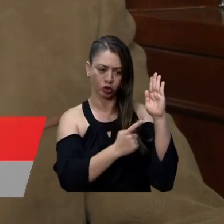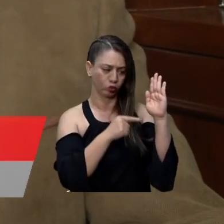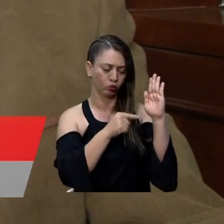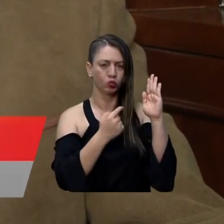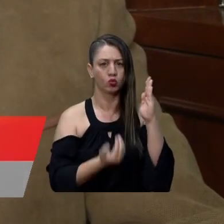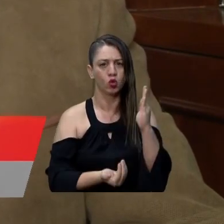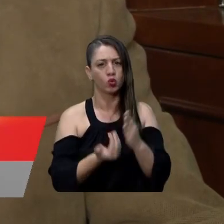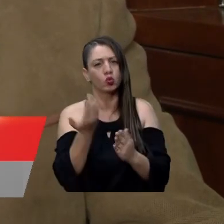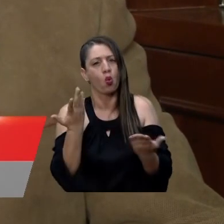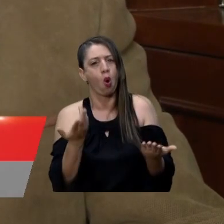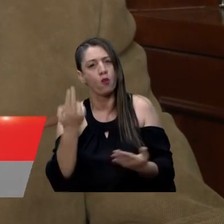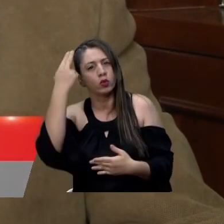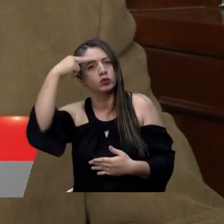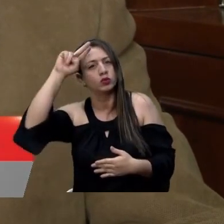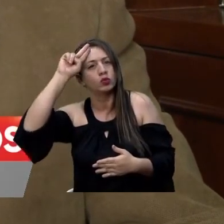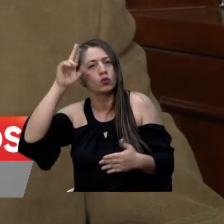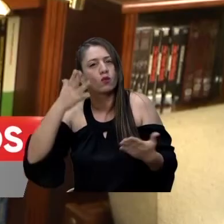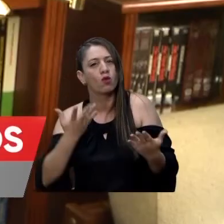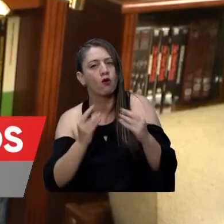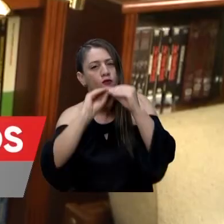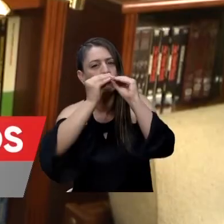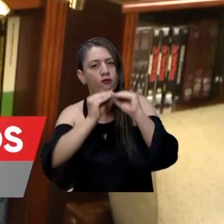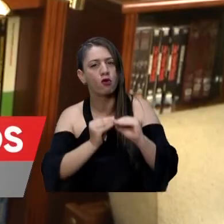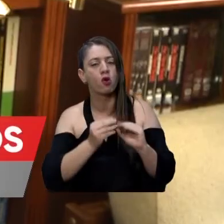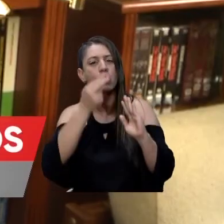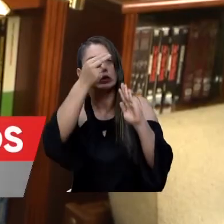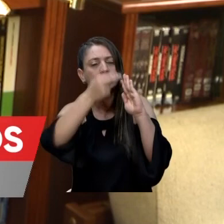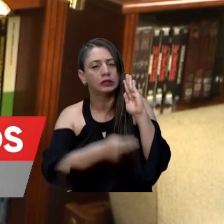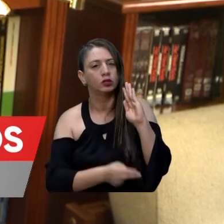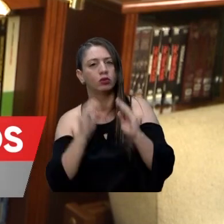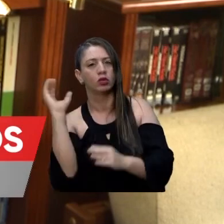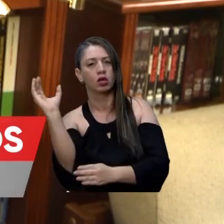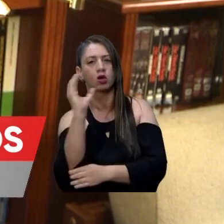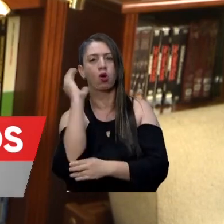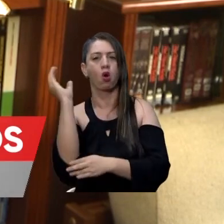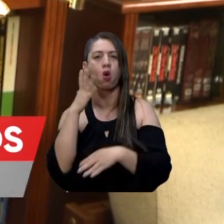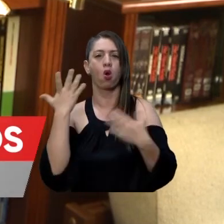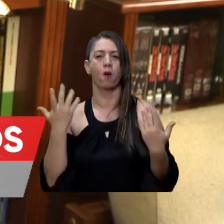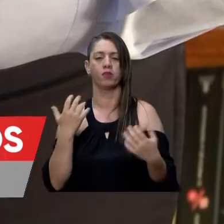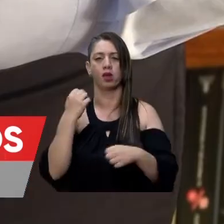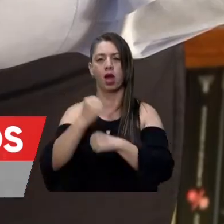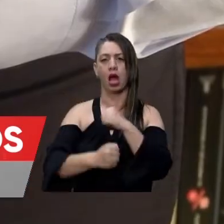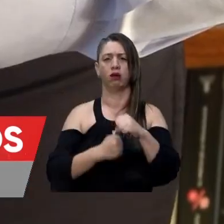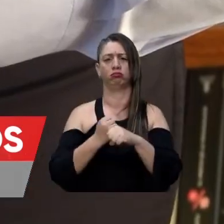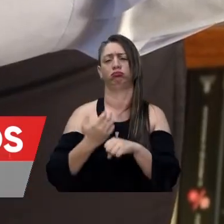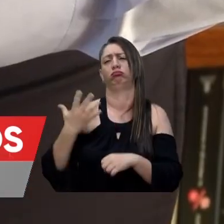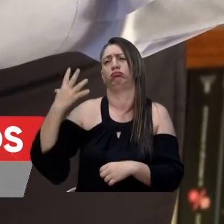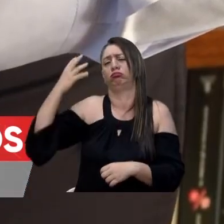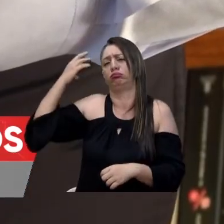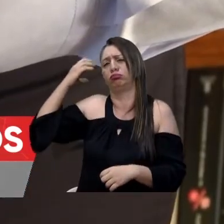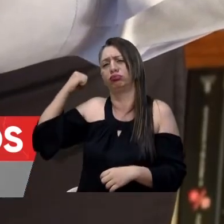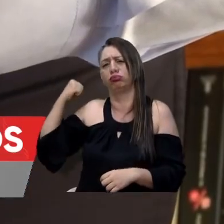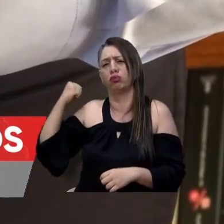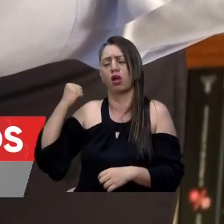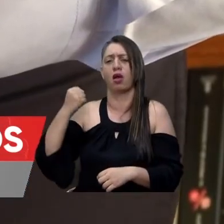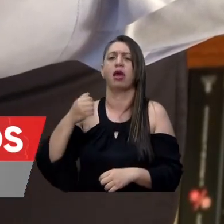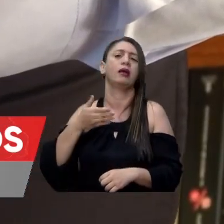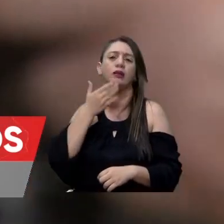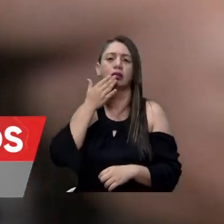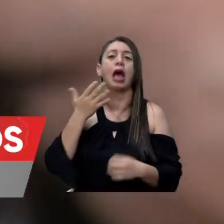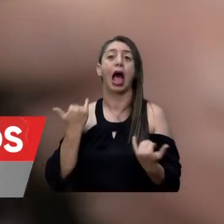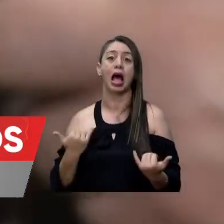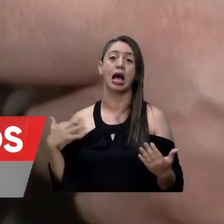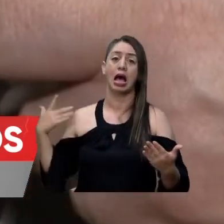nueva interpretación de la historia de la República de Colombia desde la edad precolombina hasta la elección del presidente